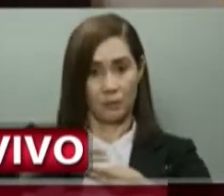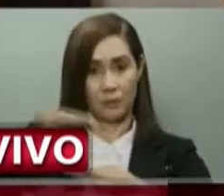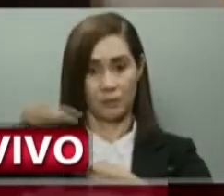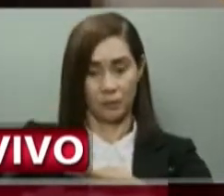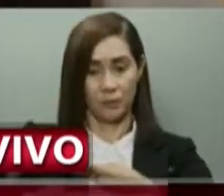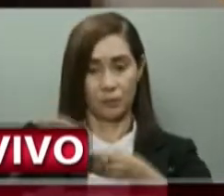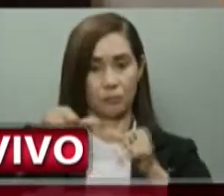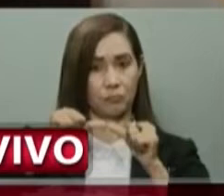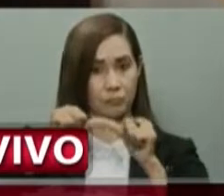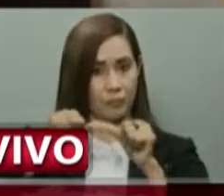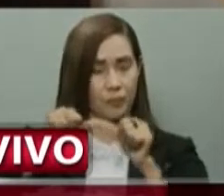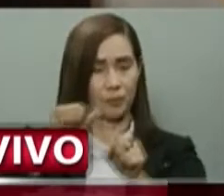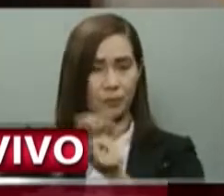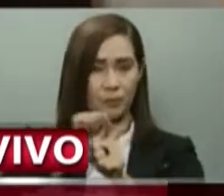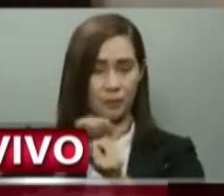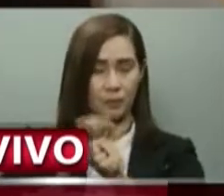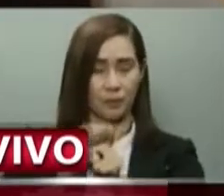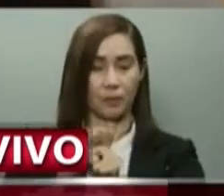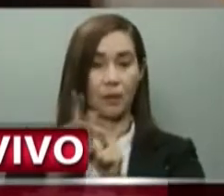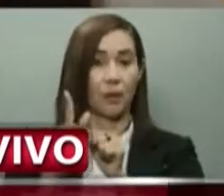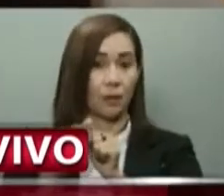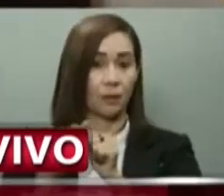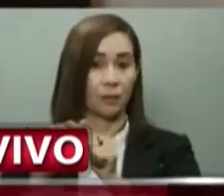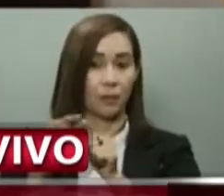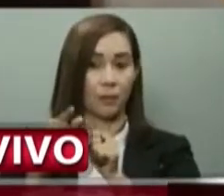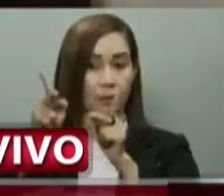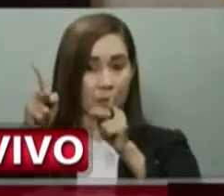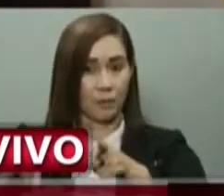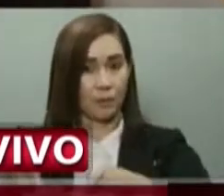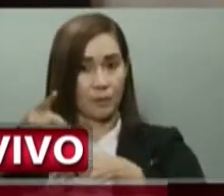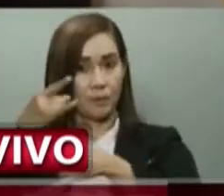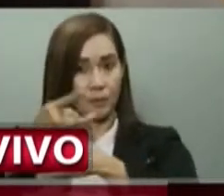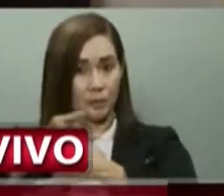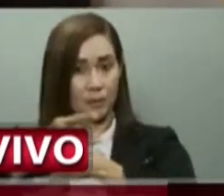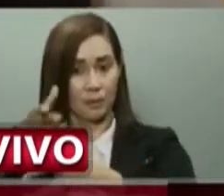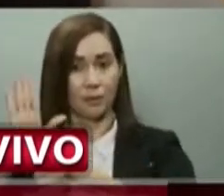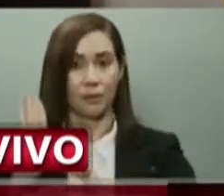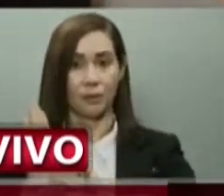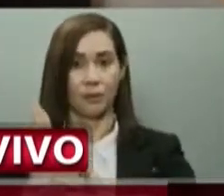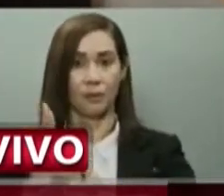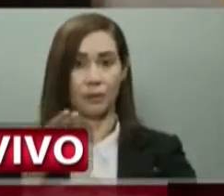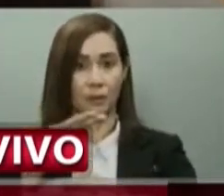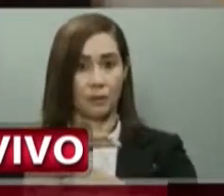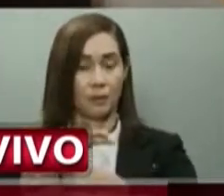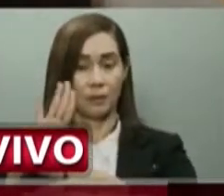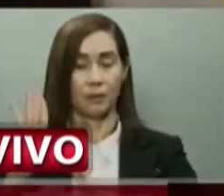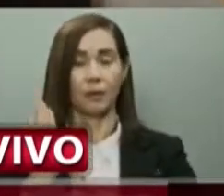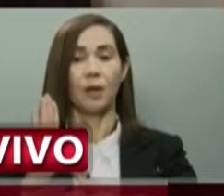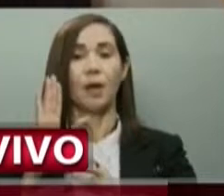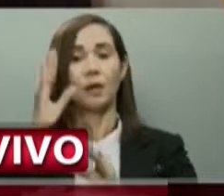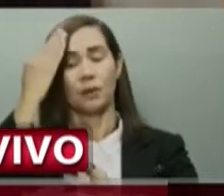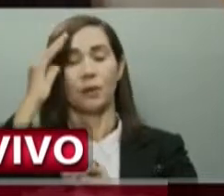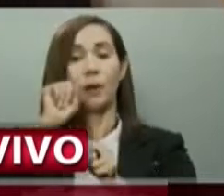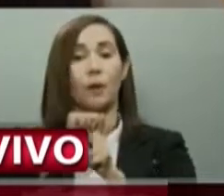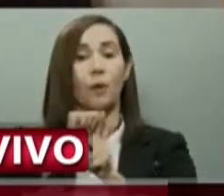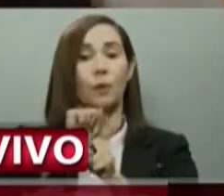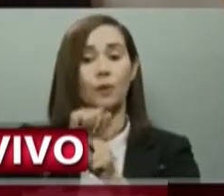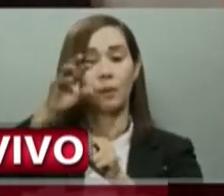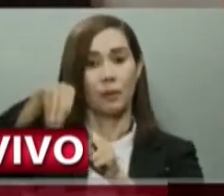continuarán trabajando según los importadores haitianos y ellos sabrán ya cómo trabajar internamente en su